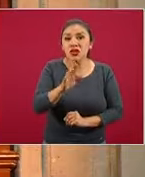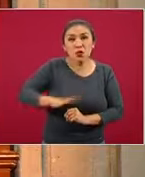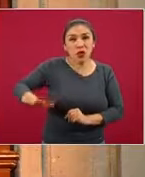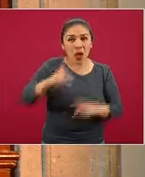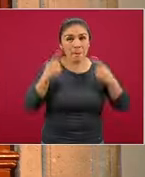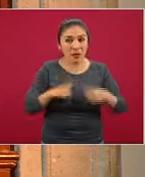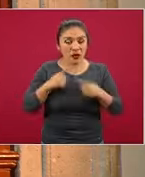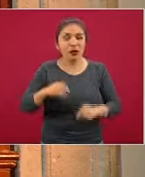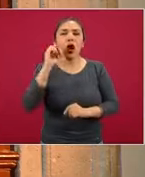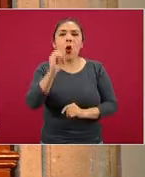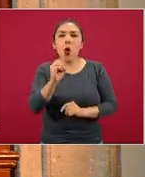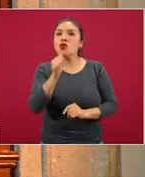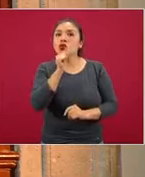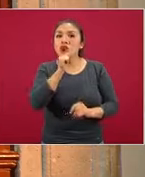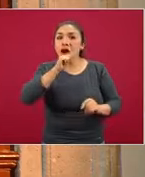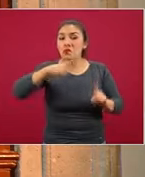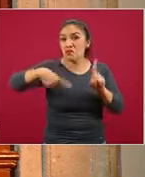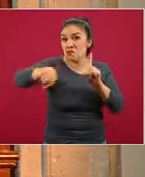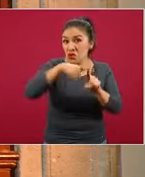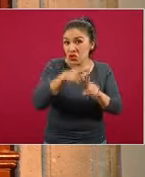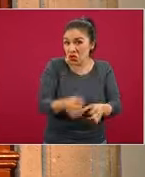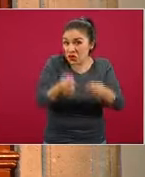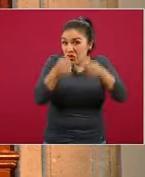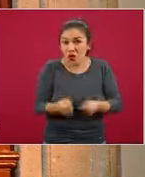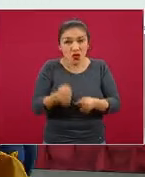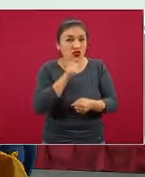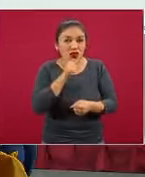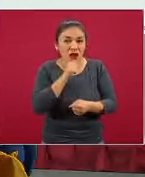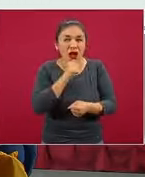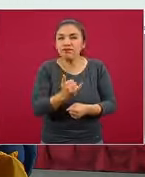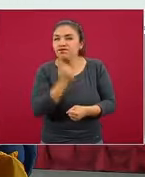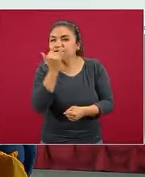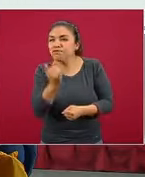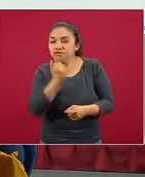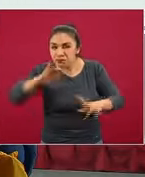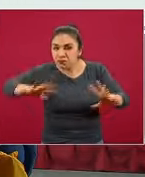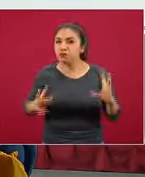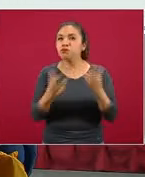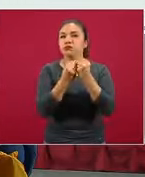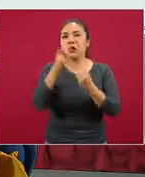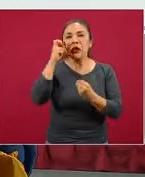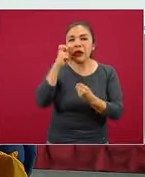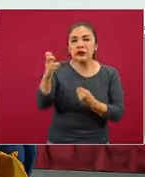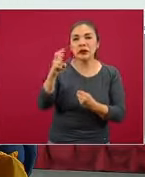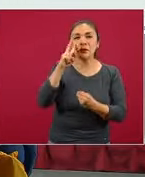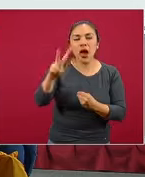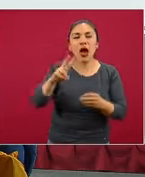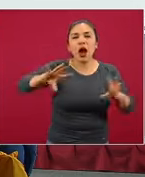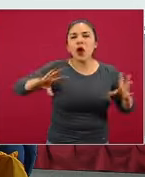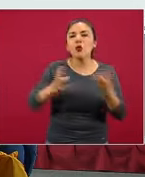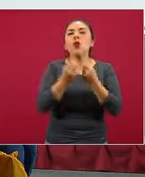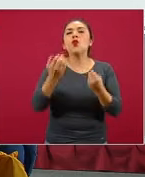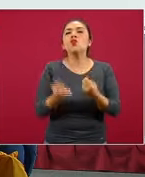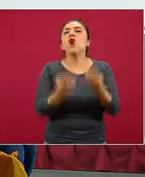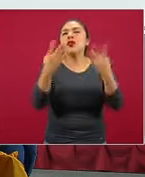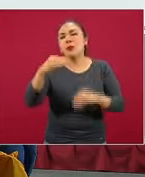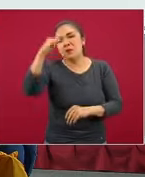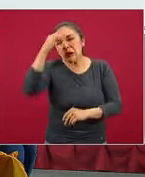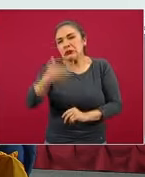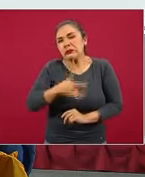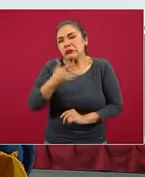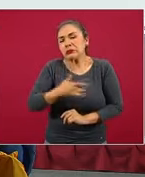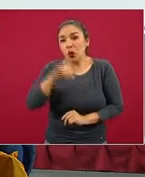laboratorio o que no han sido aún clasificados como COVID-19, y entonces podemos obtener este total de casos estimados, que para el día